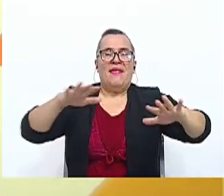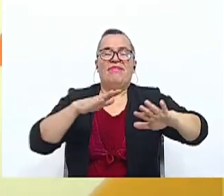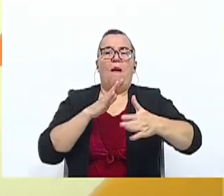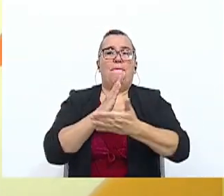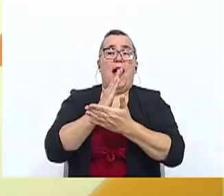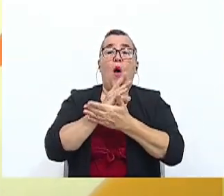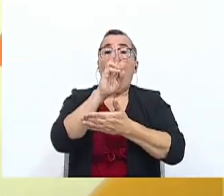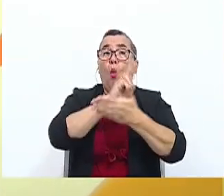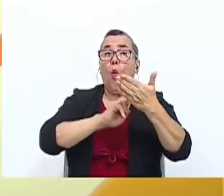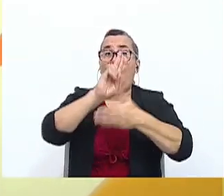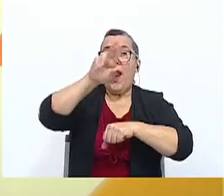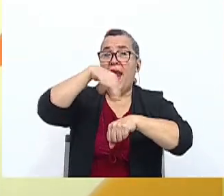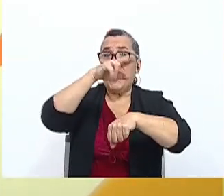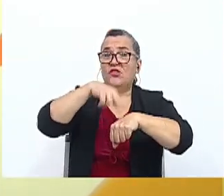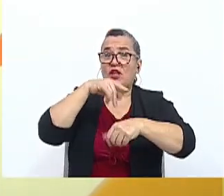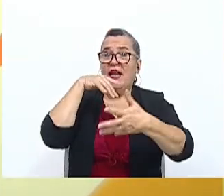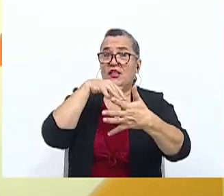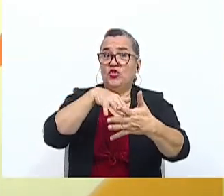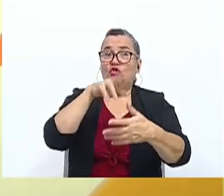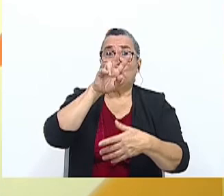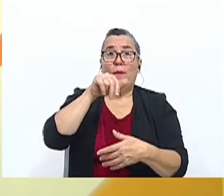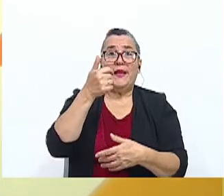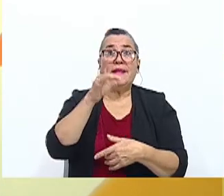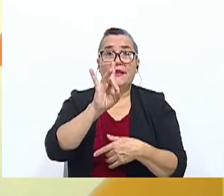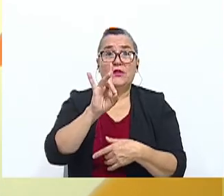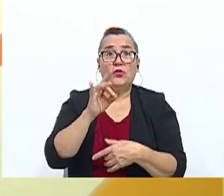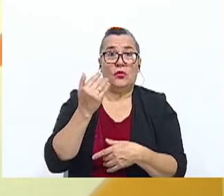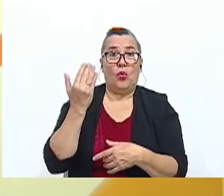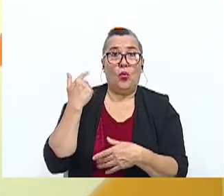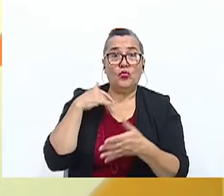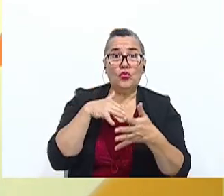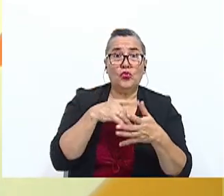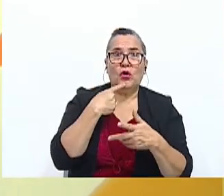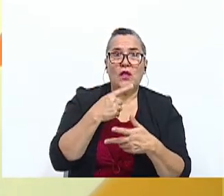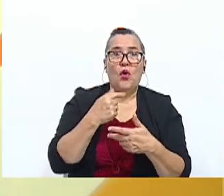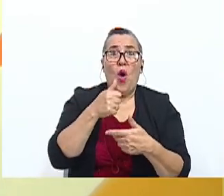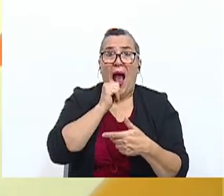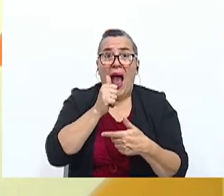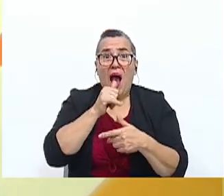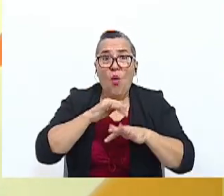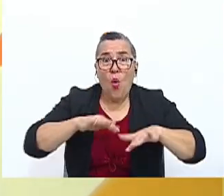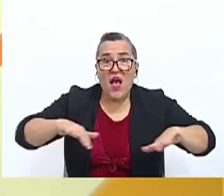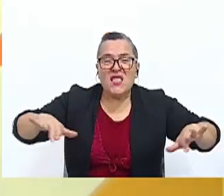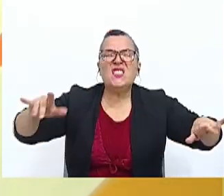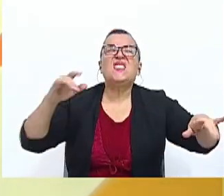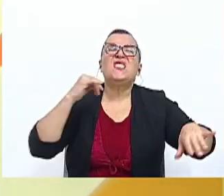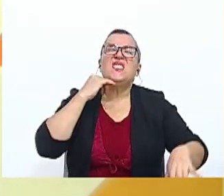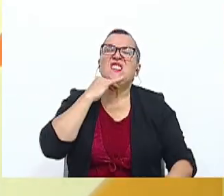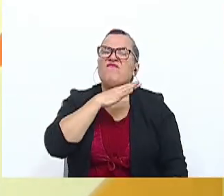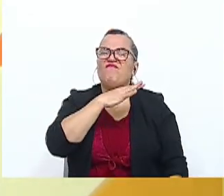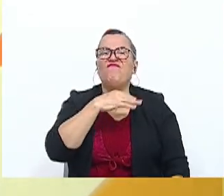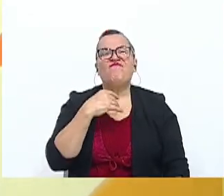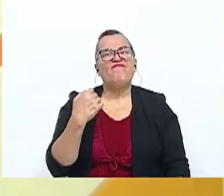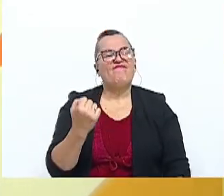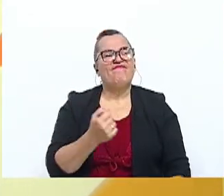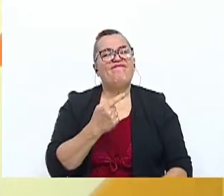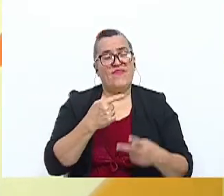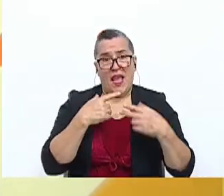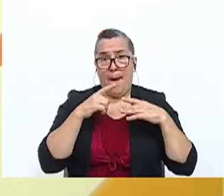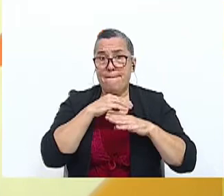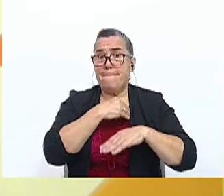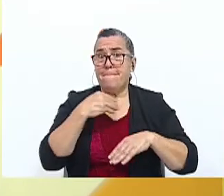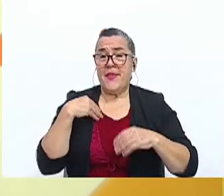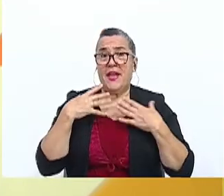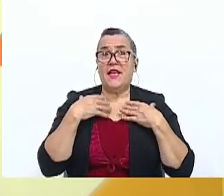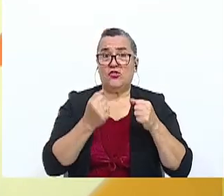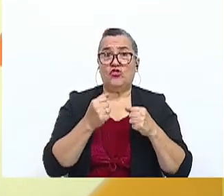Universidad Nacional realizó un estudio en el año 2018 y dijo que ya las aguas estaban contaminadas. Después, el ministro de Salud en el año